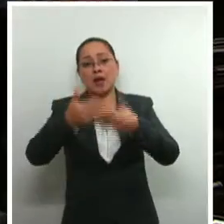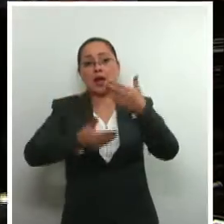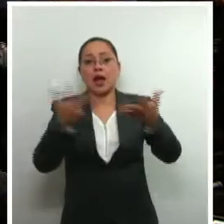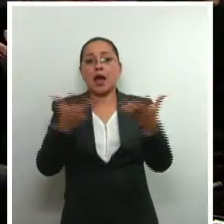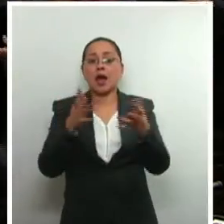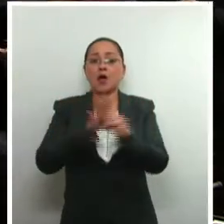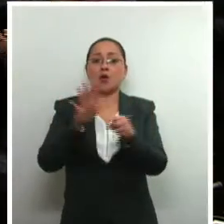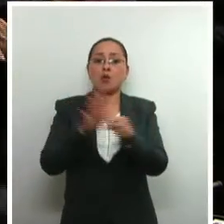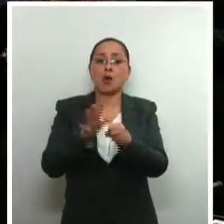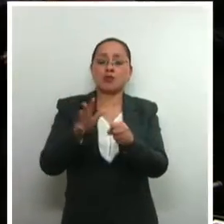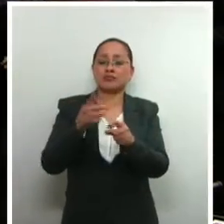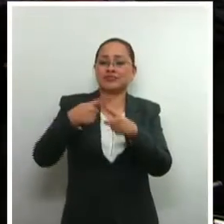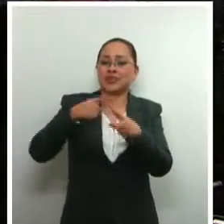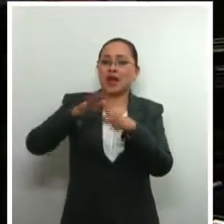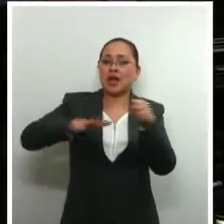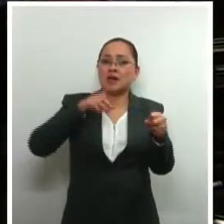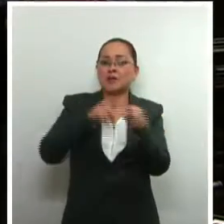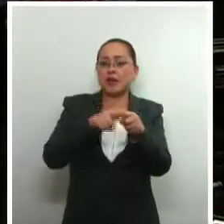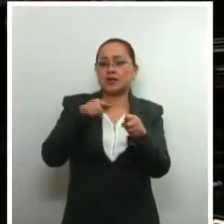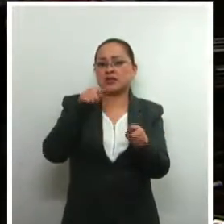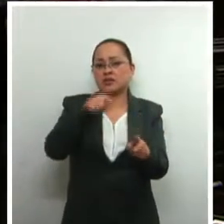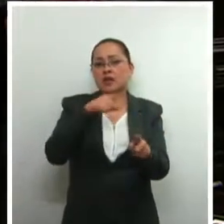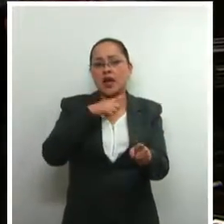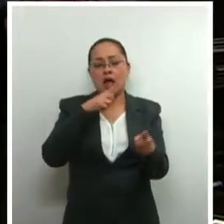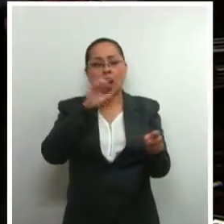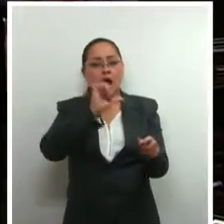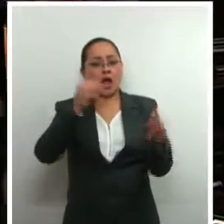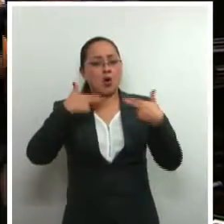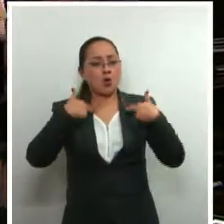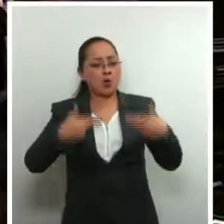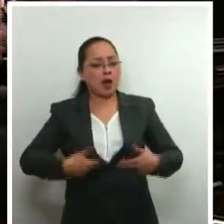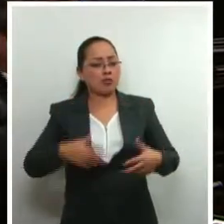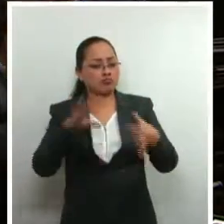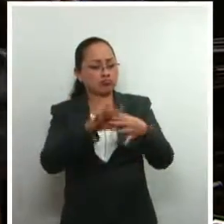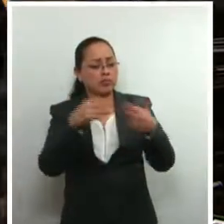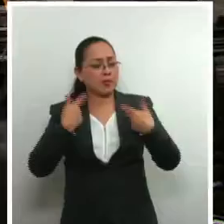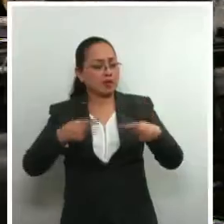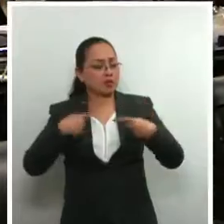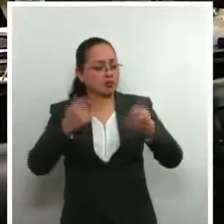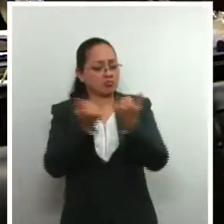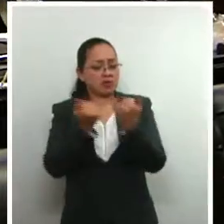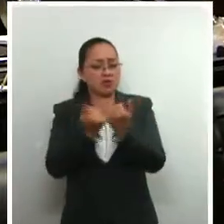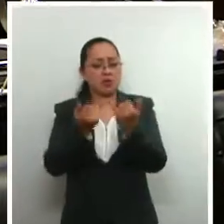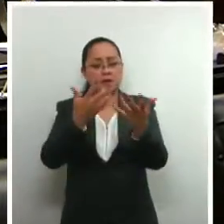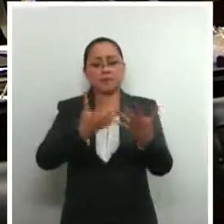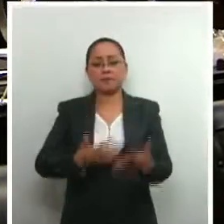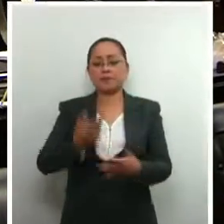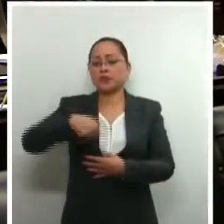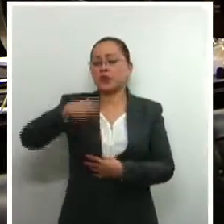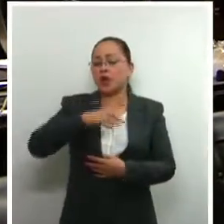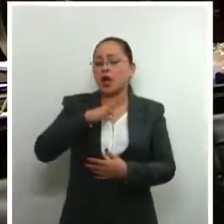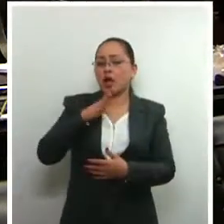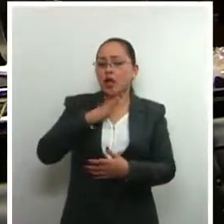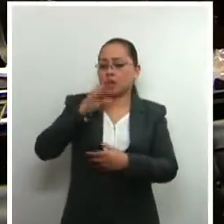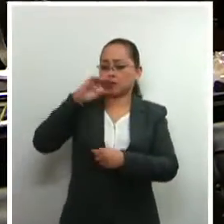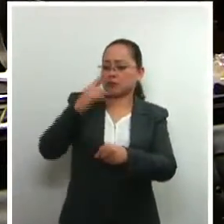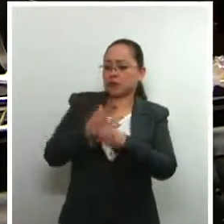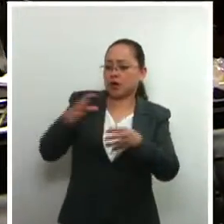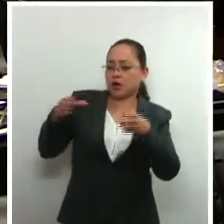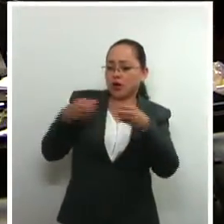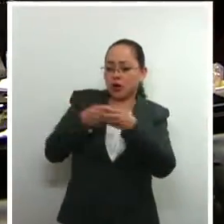todas las especies animales, incluyendo a los humanos. Los humanos tenemos las obligaciones individual